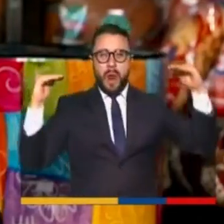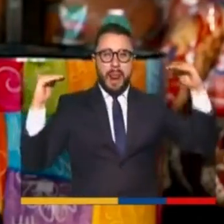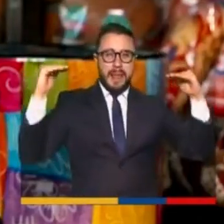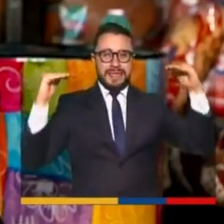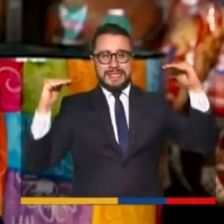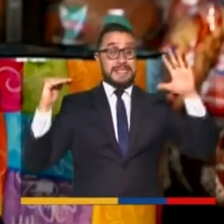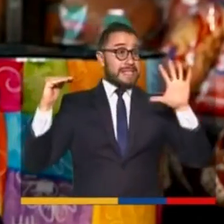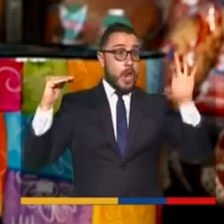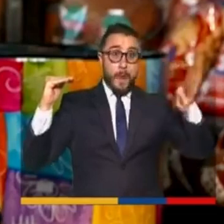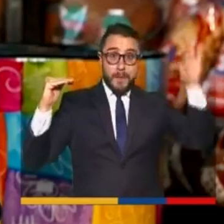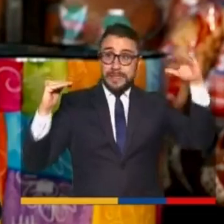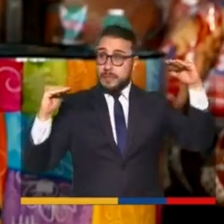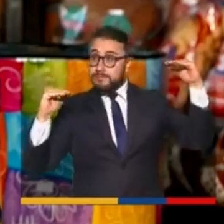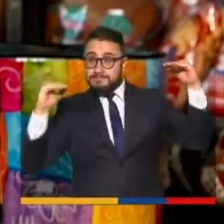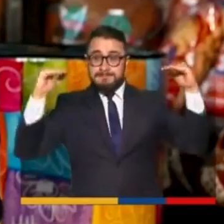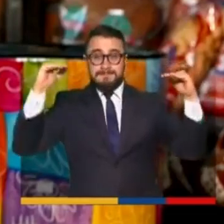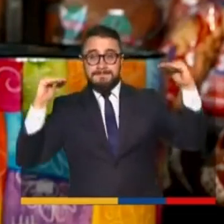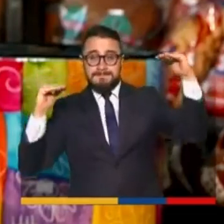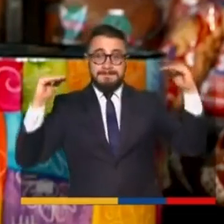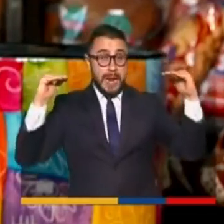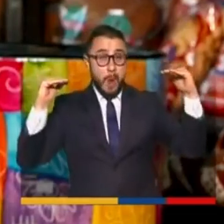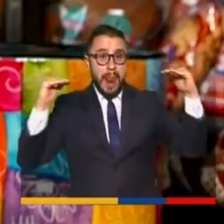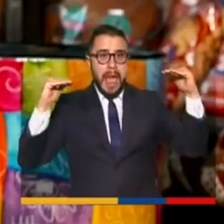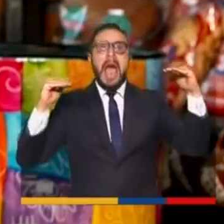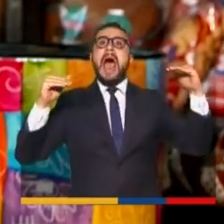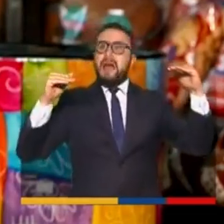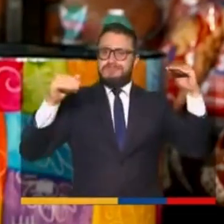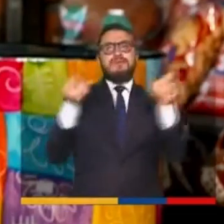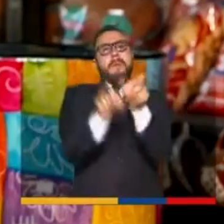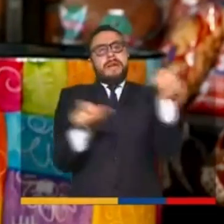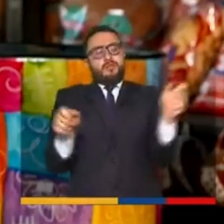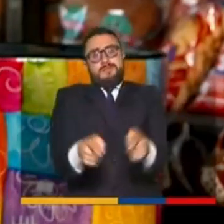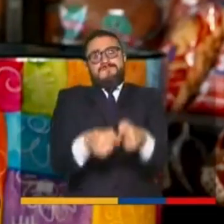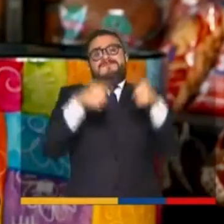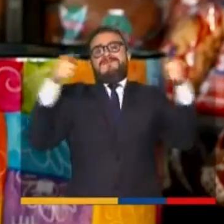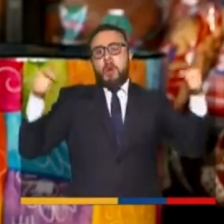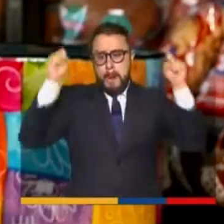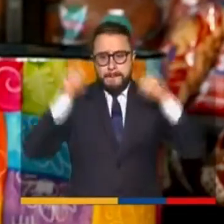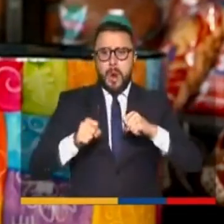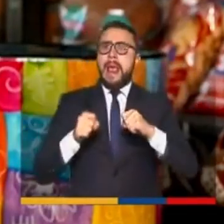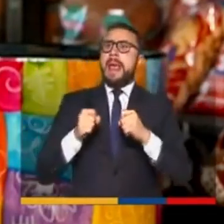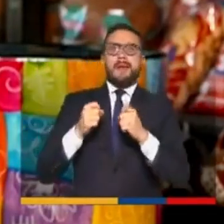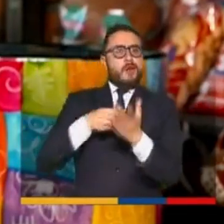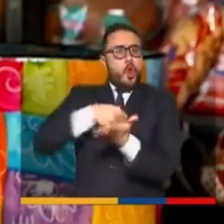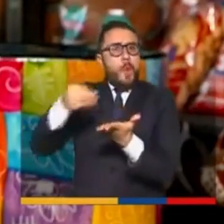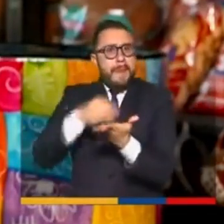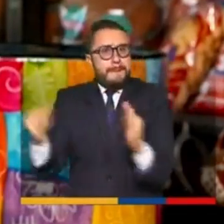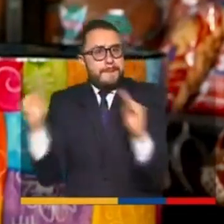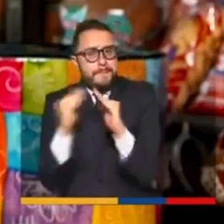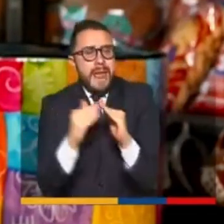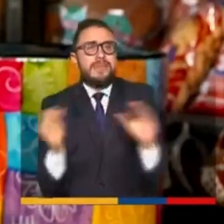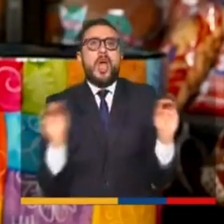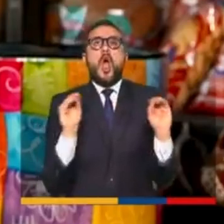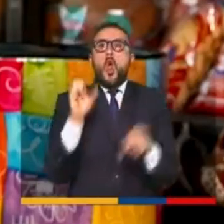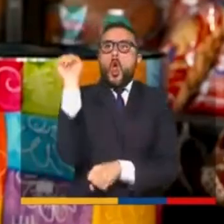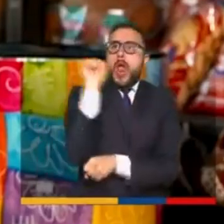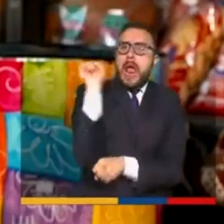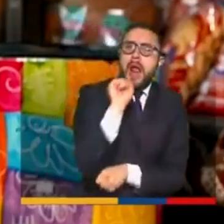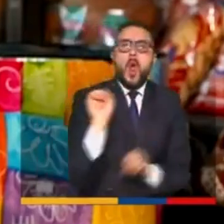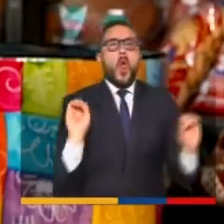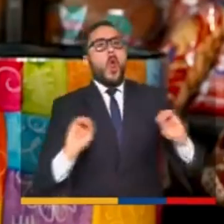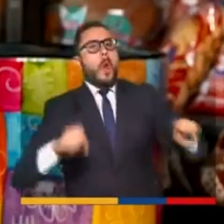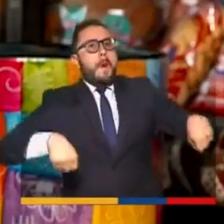del 5%, entonces mucha gente podrá meterse a comprar una vivienda, un carro, una